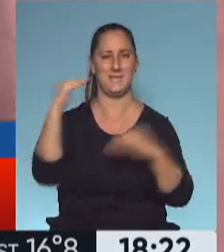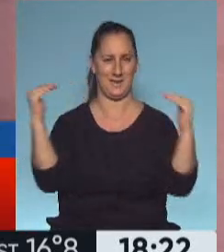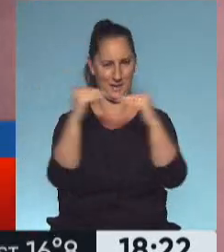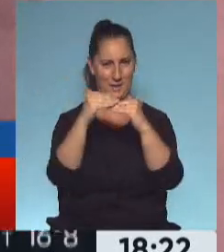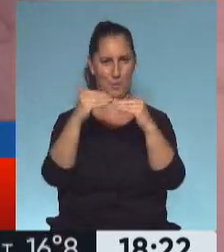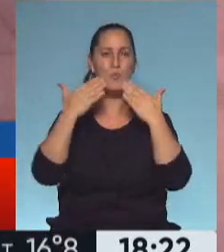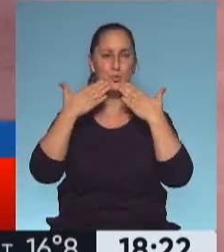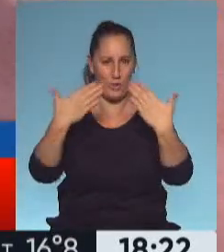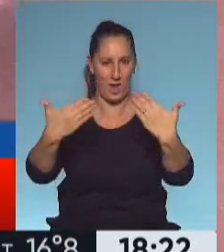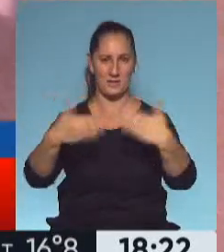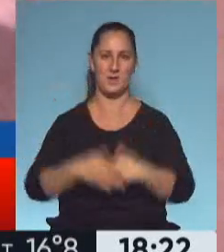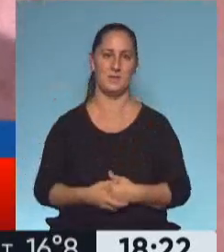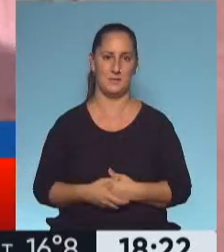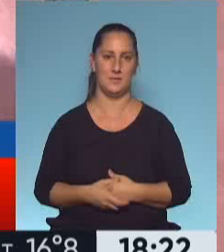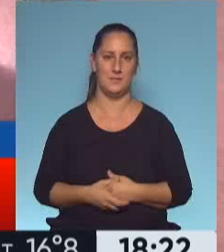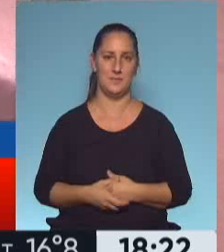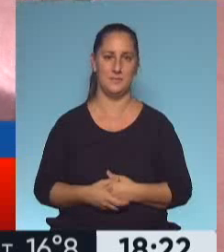gracias.